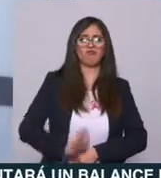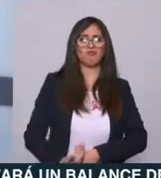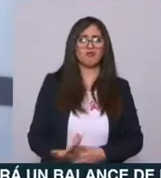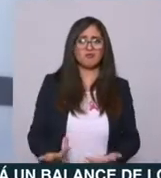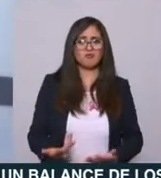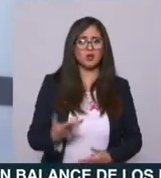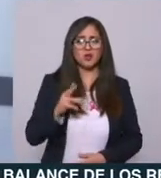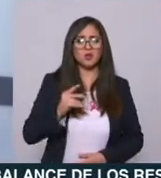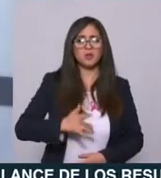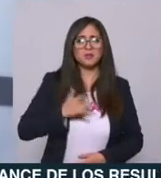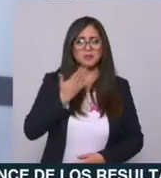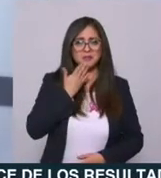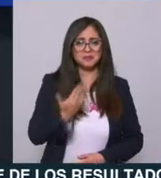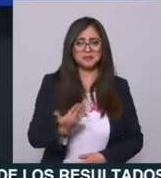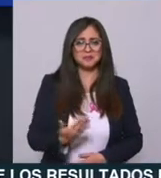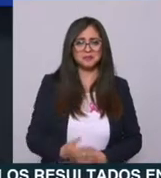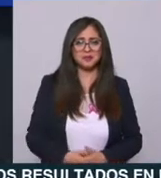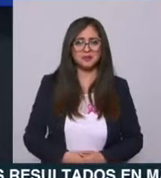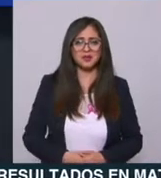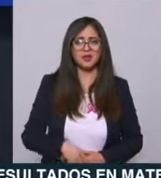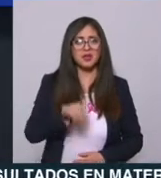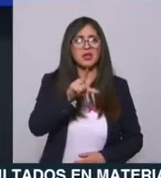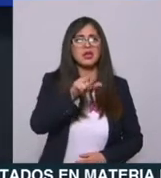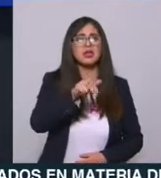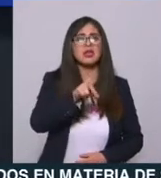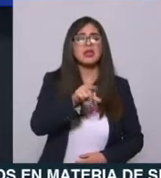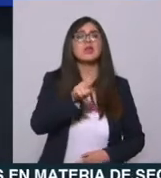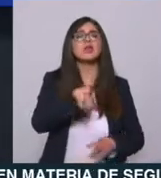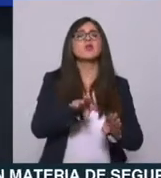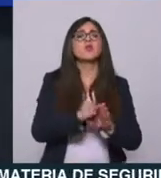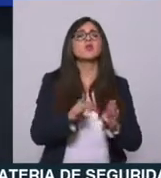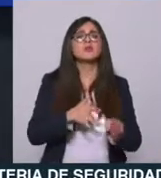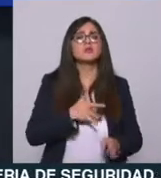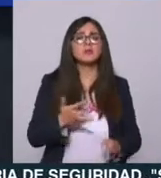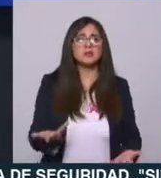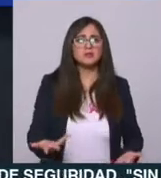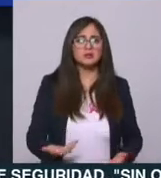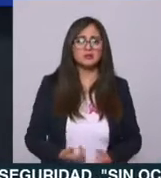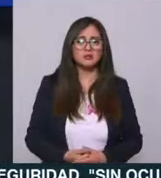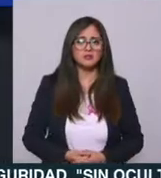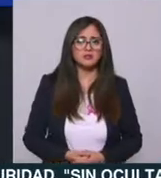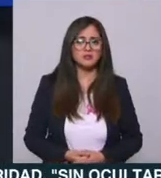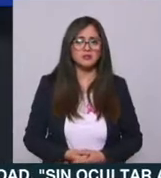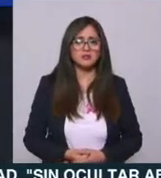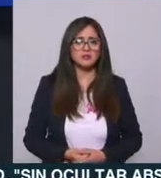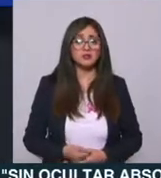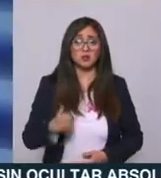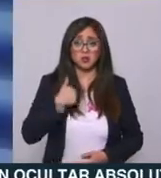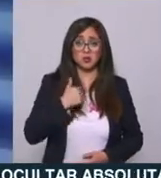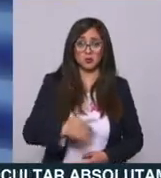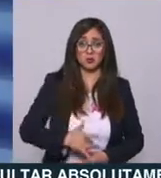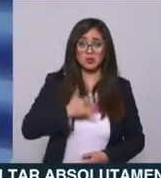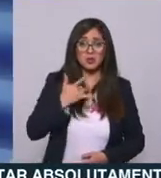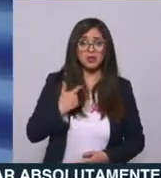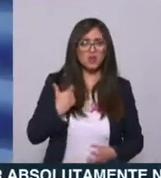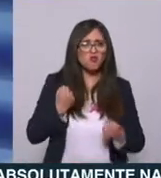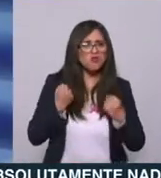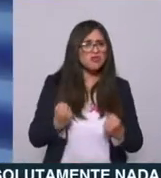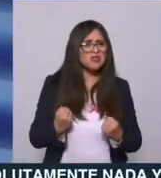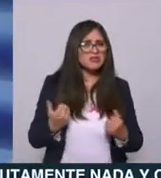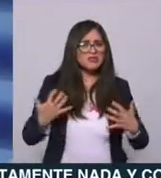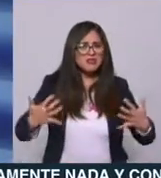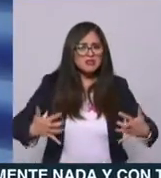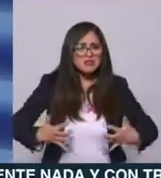siento bien. Linda, ¿tú cómo te sientes? Yo me siento con mucha rabia, bastante frustrada,